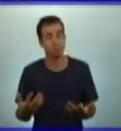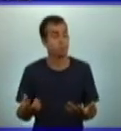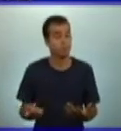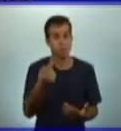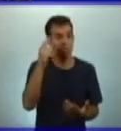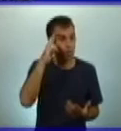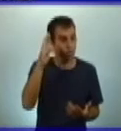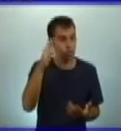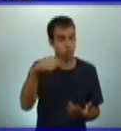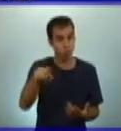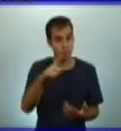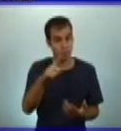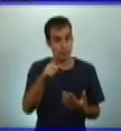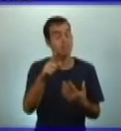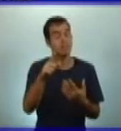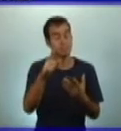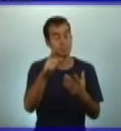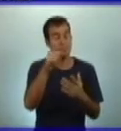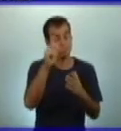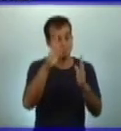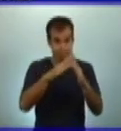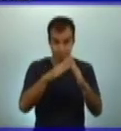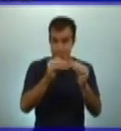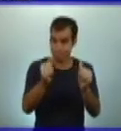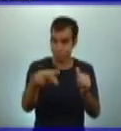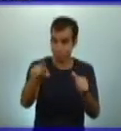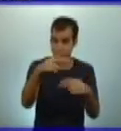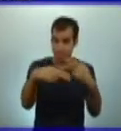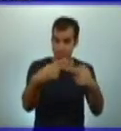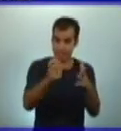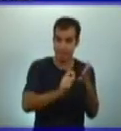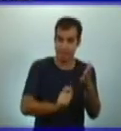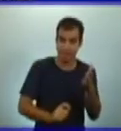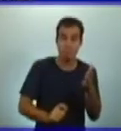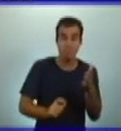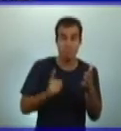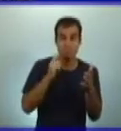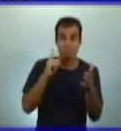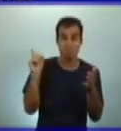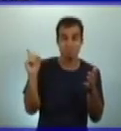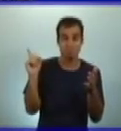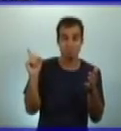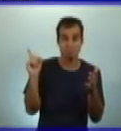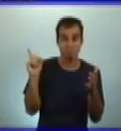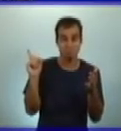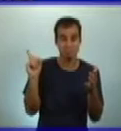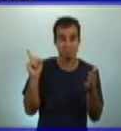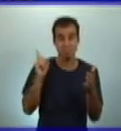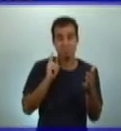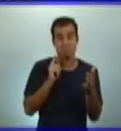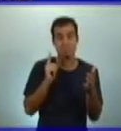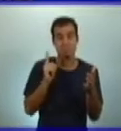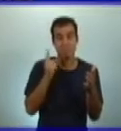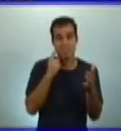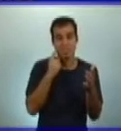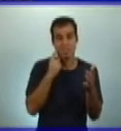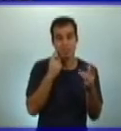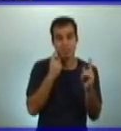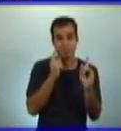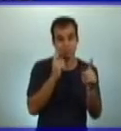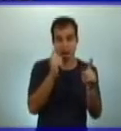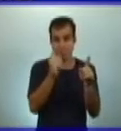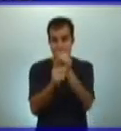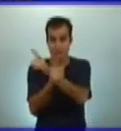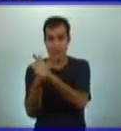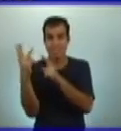y ustedes me van a ayudar desde la casa, que en esta combinada, que ustedes también lo dominan, resolver combinada, se hace o